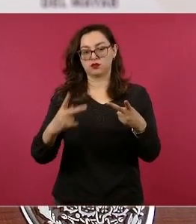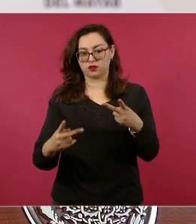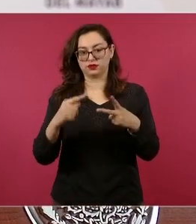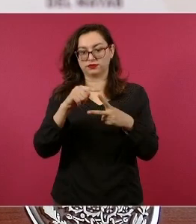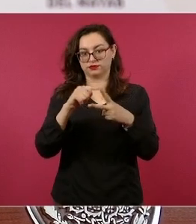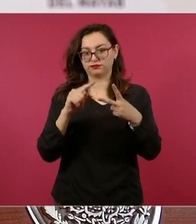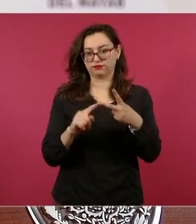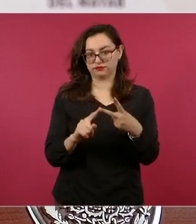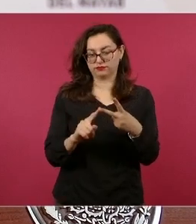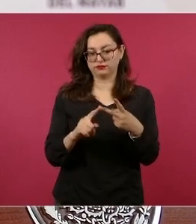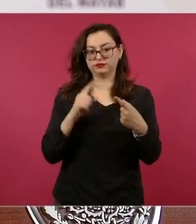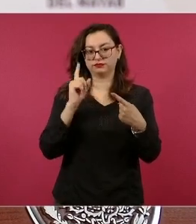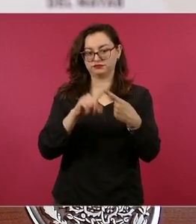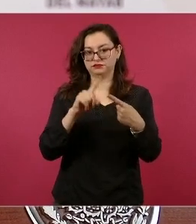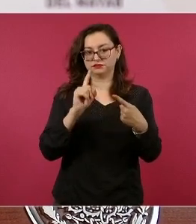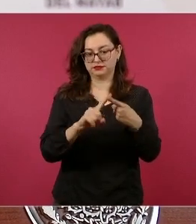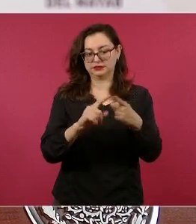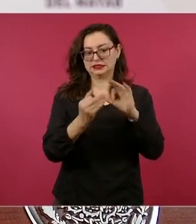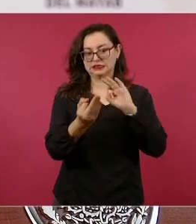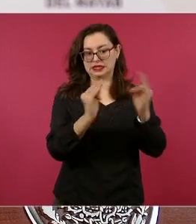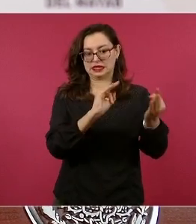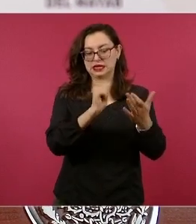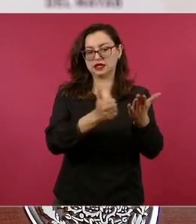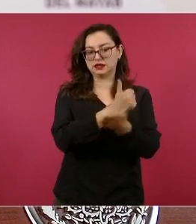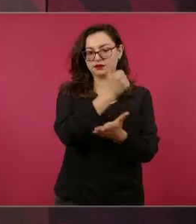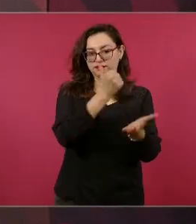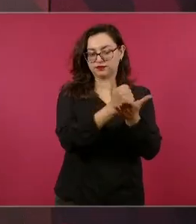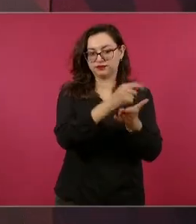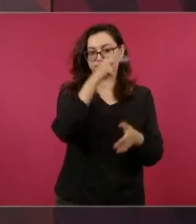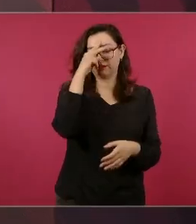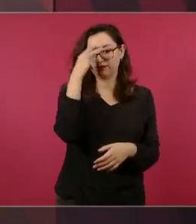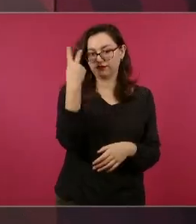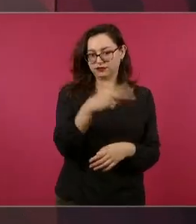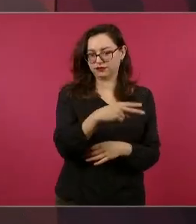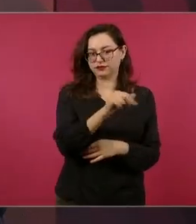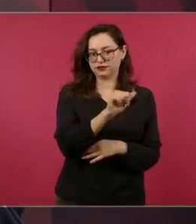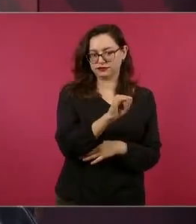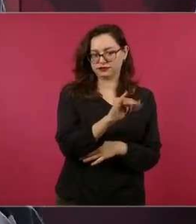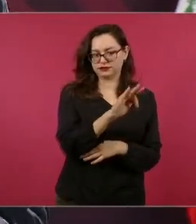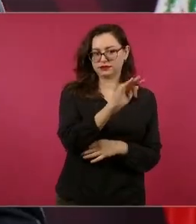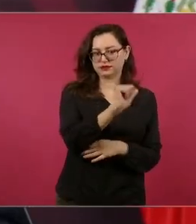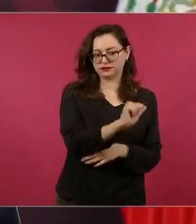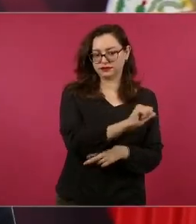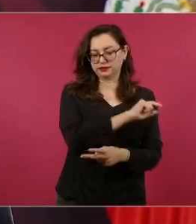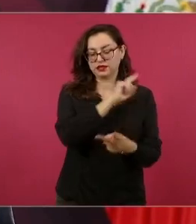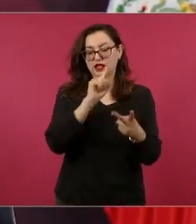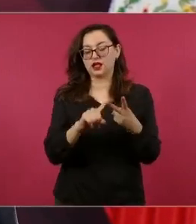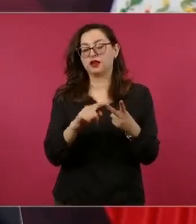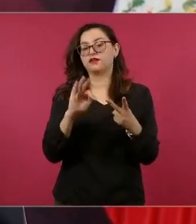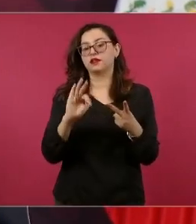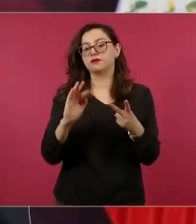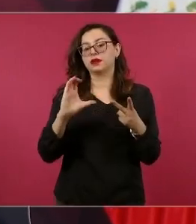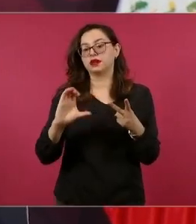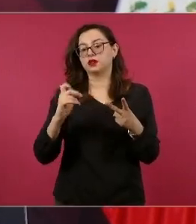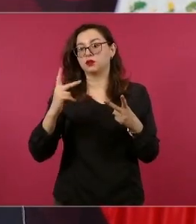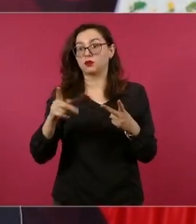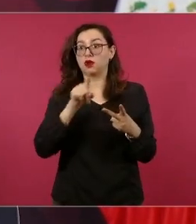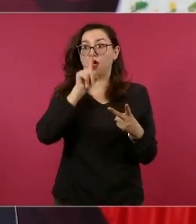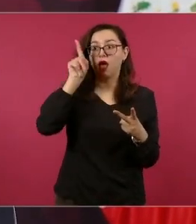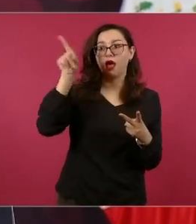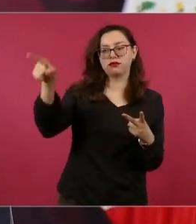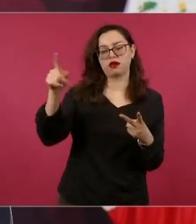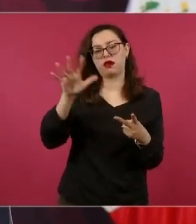uno en la Ciudad de México, el Felipe Ángeles y el Carrillo Puerto en